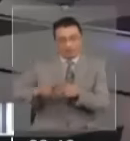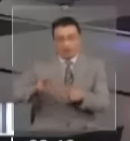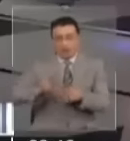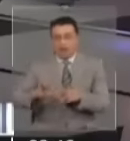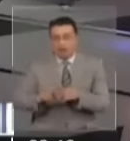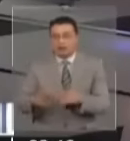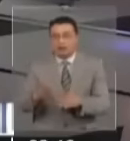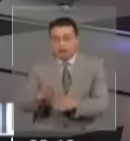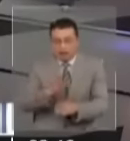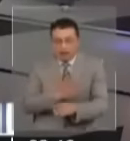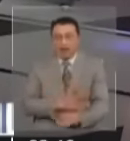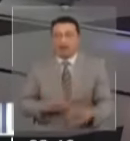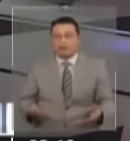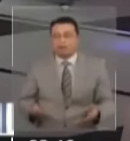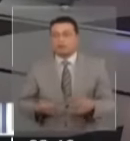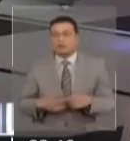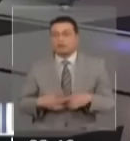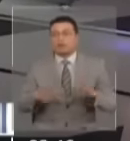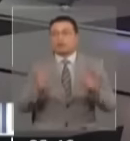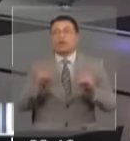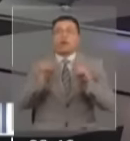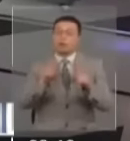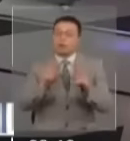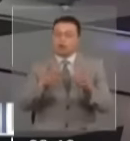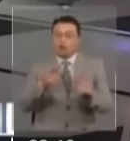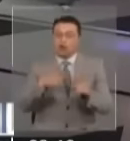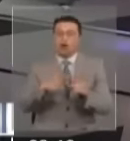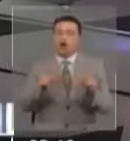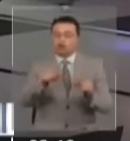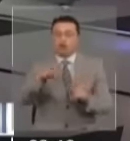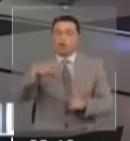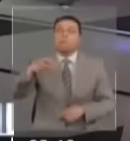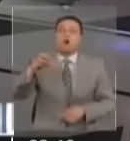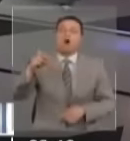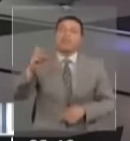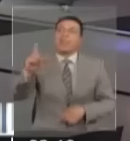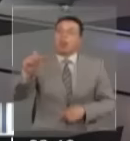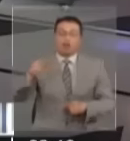pero estamos discutiendo el modelo de atención. Pero déjame terminar.